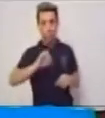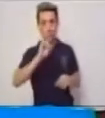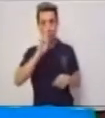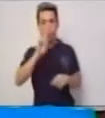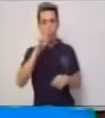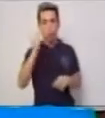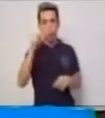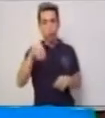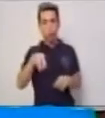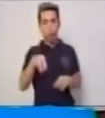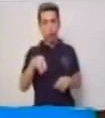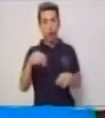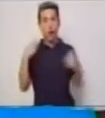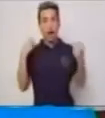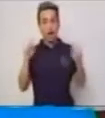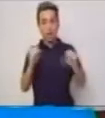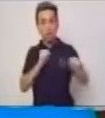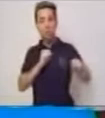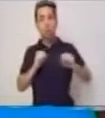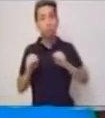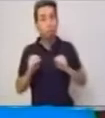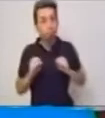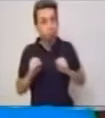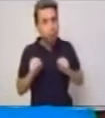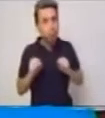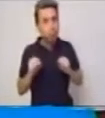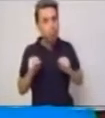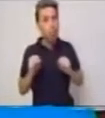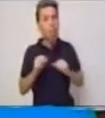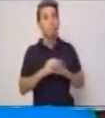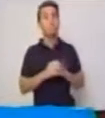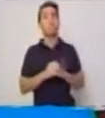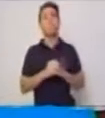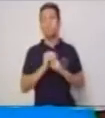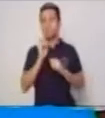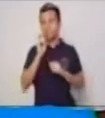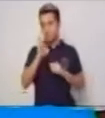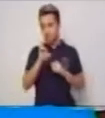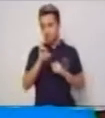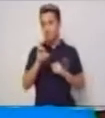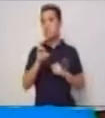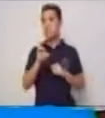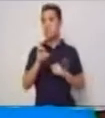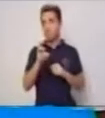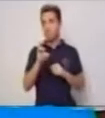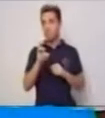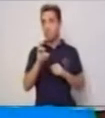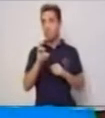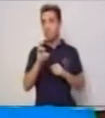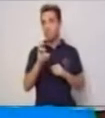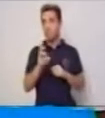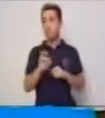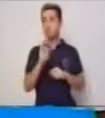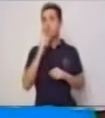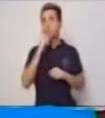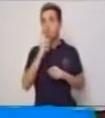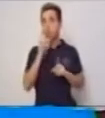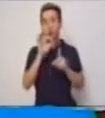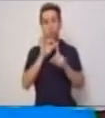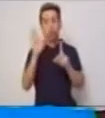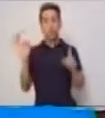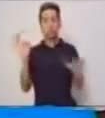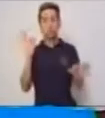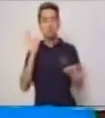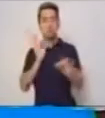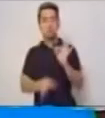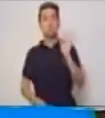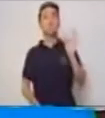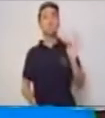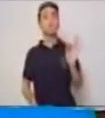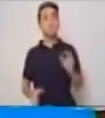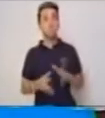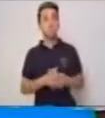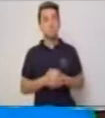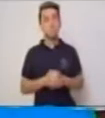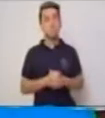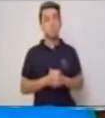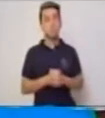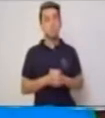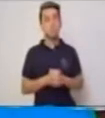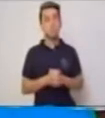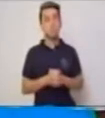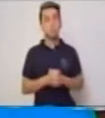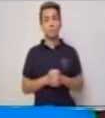realiza una actividad. Eso es, entonces, una oración simple.